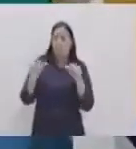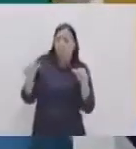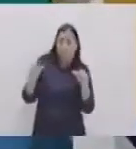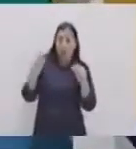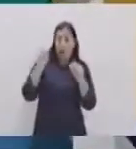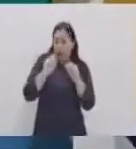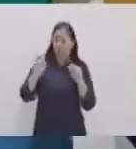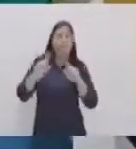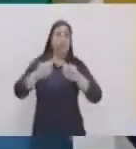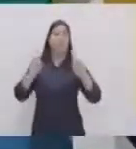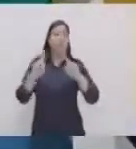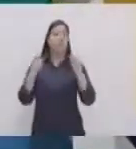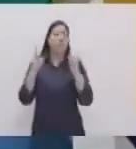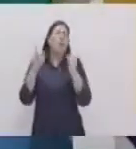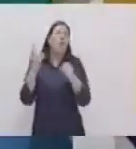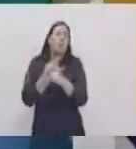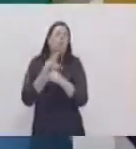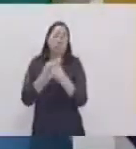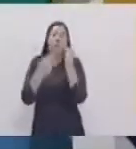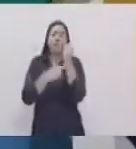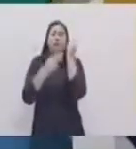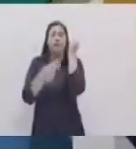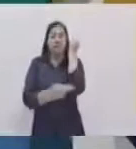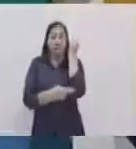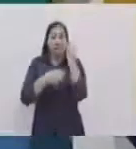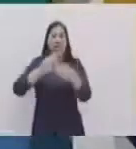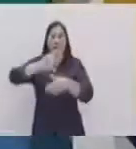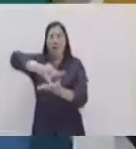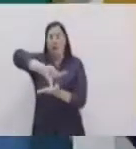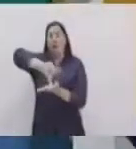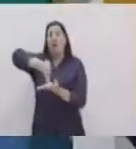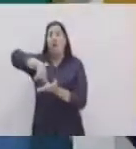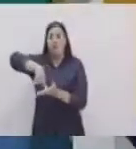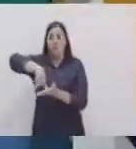nuestra regla y compás. Vamos de nuevo a dibujar un segmento.